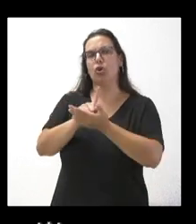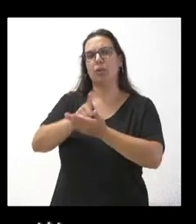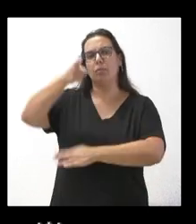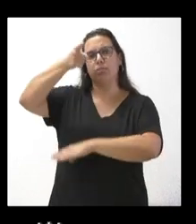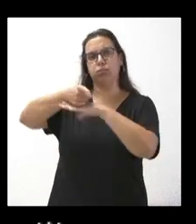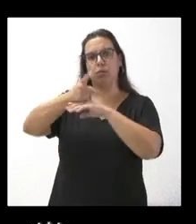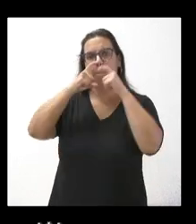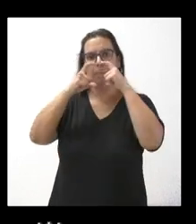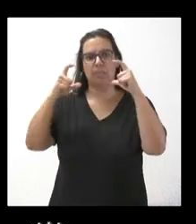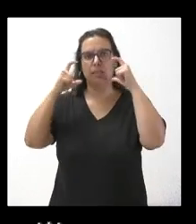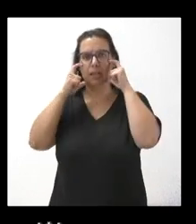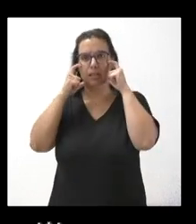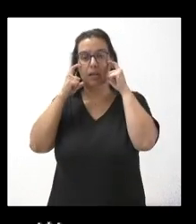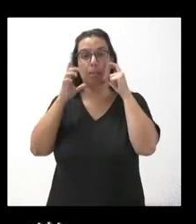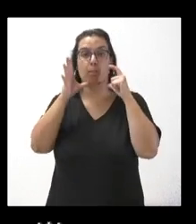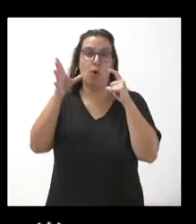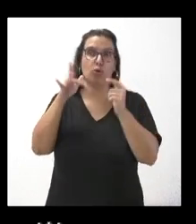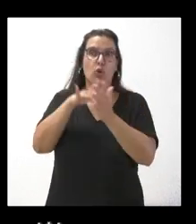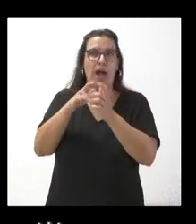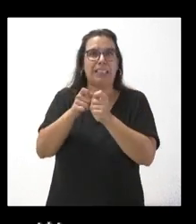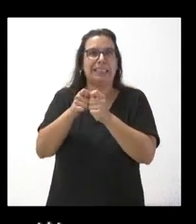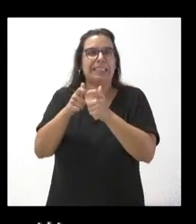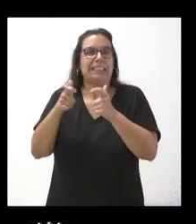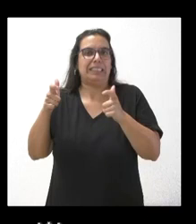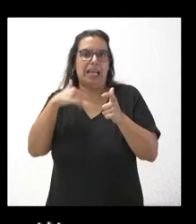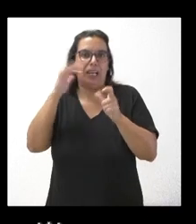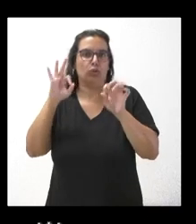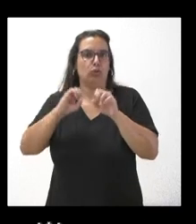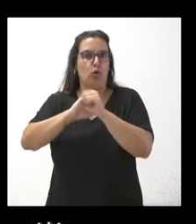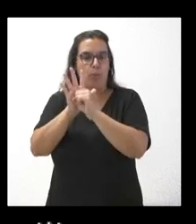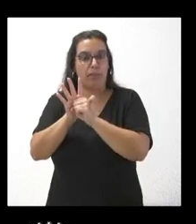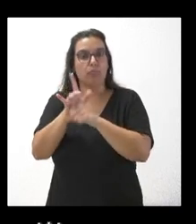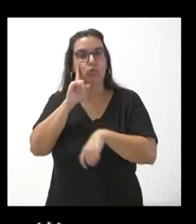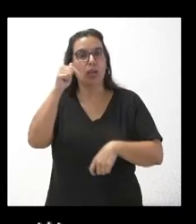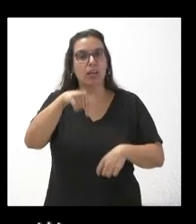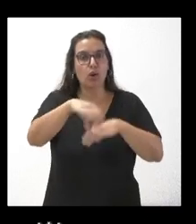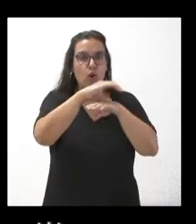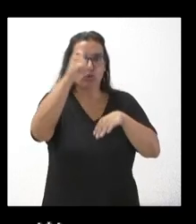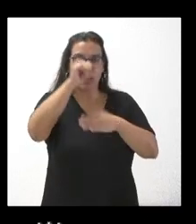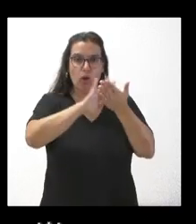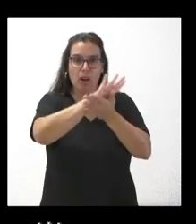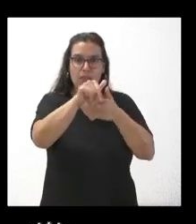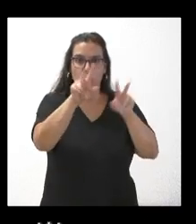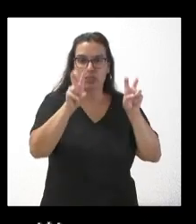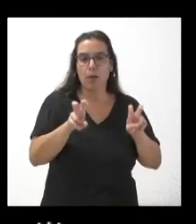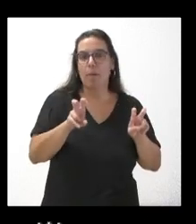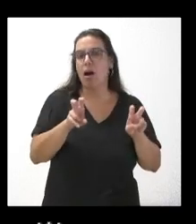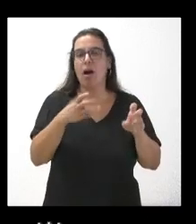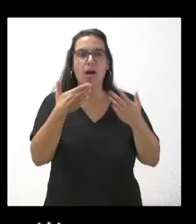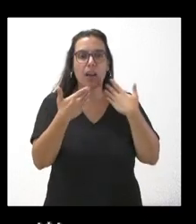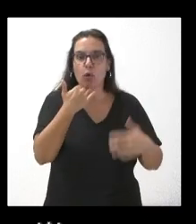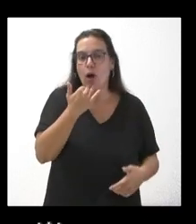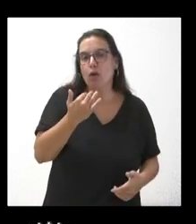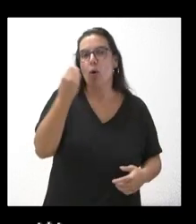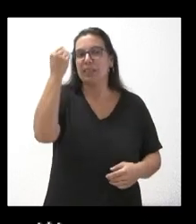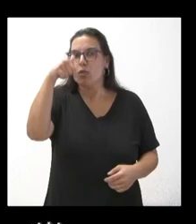las mascarillas al producirse de un cierto repunte de los casos de COVID. No sé si el consejero se ha referido a esto, se ha comentado algo o hay alguna previsión